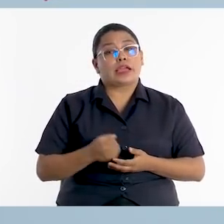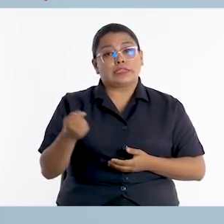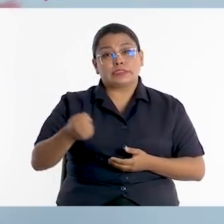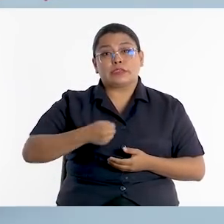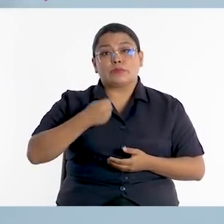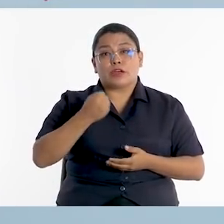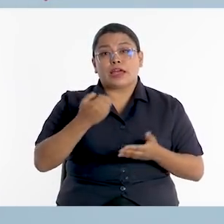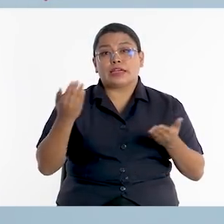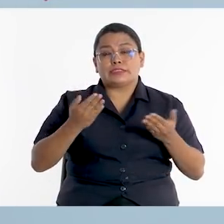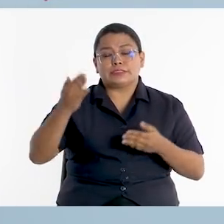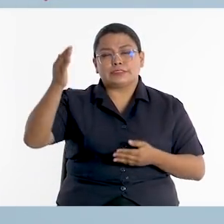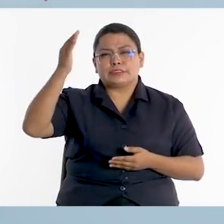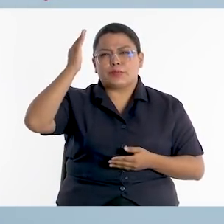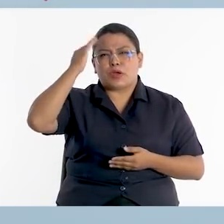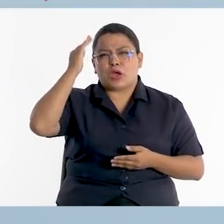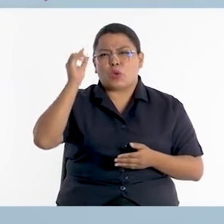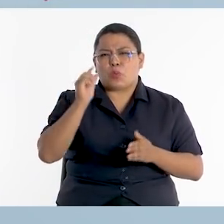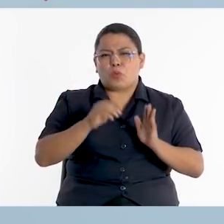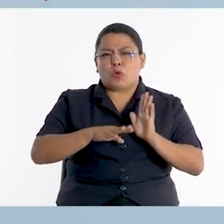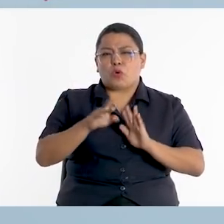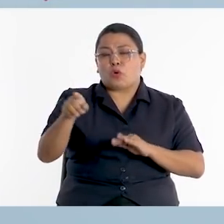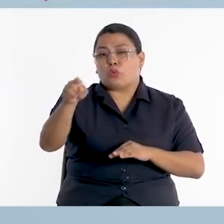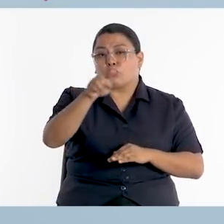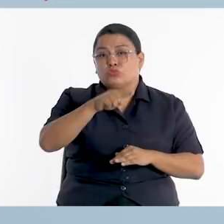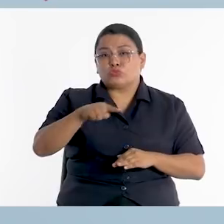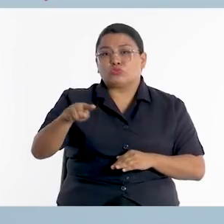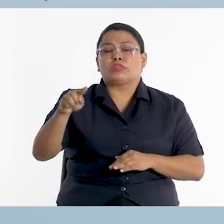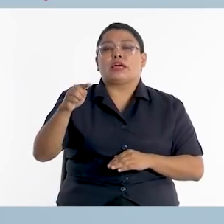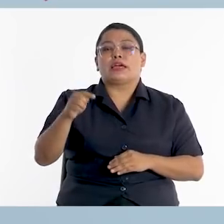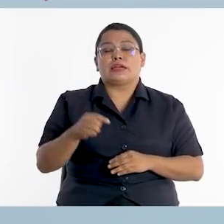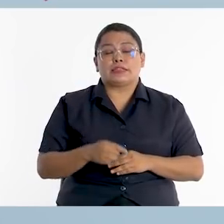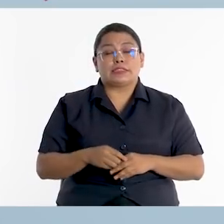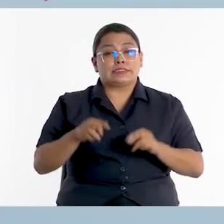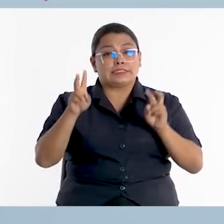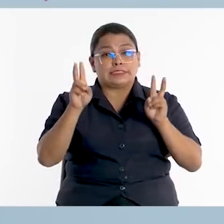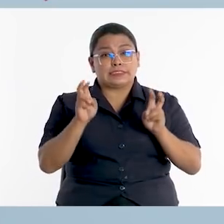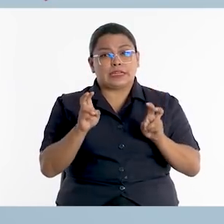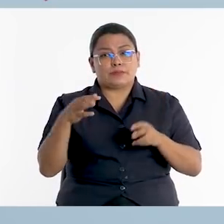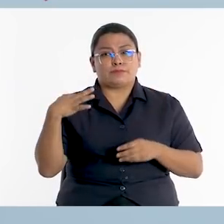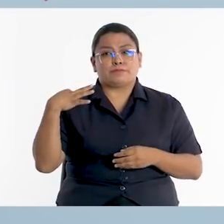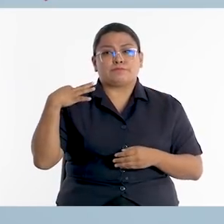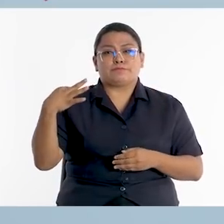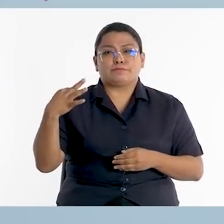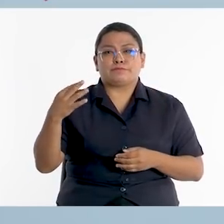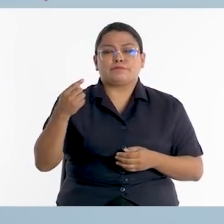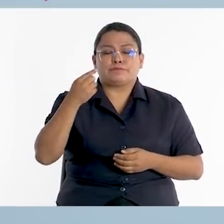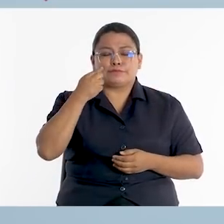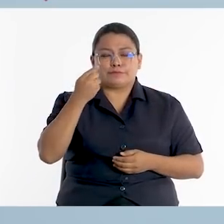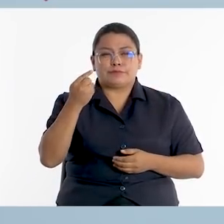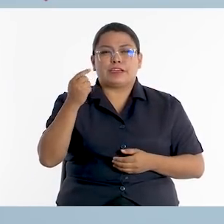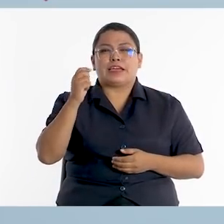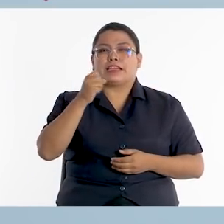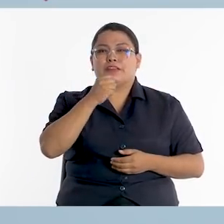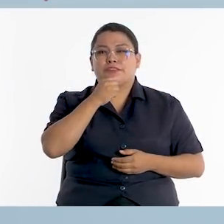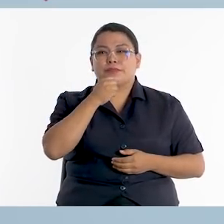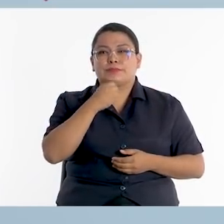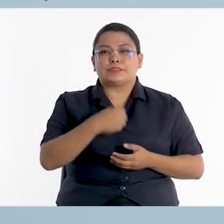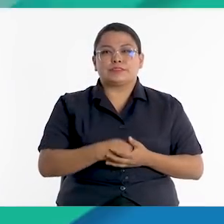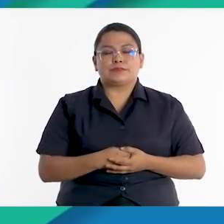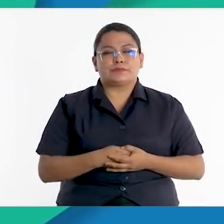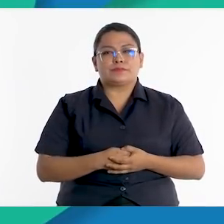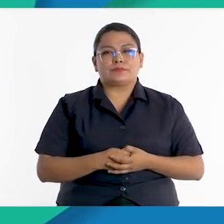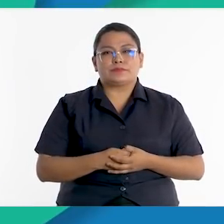es importante es que conozcan un poco ustedes la esencia del tema. Así que los invitamos a ver la siguiente información.